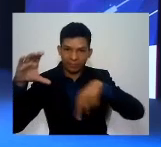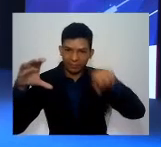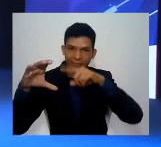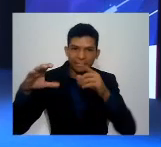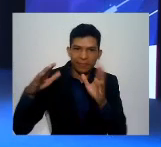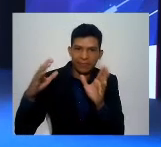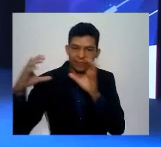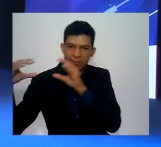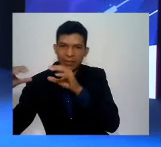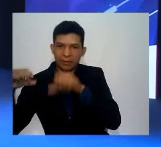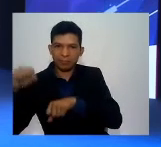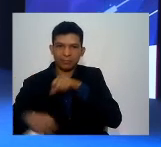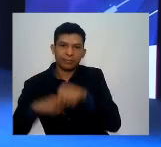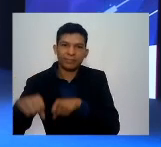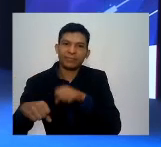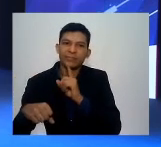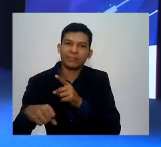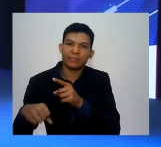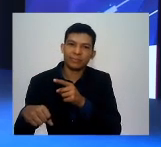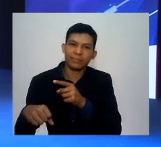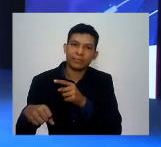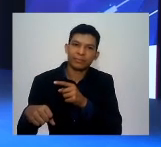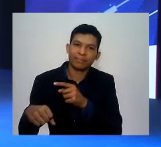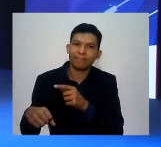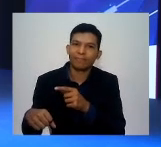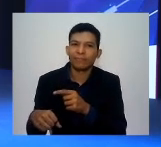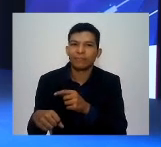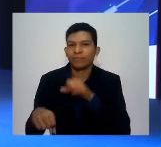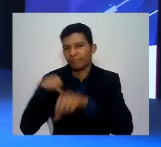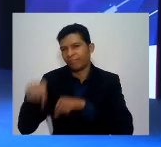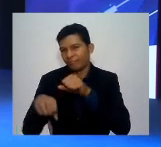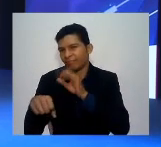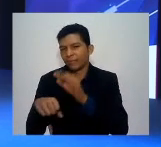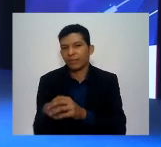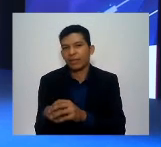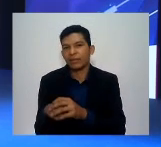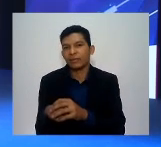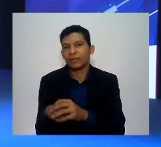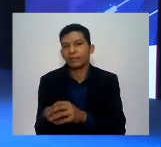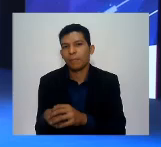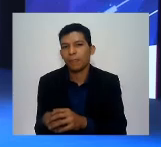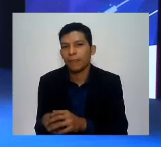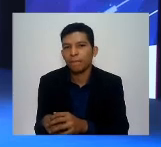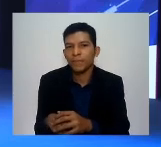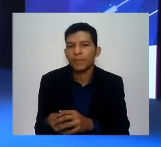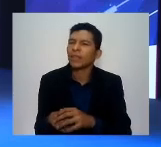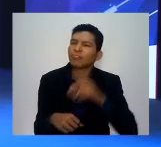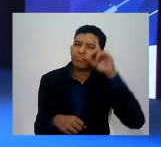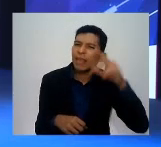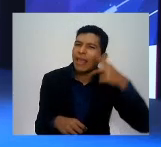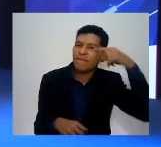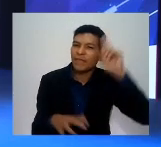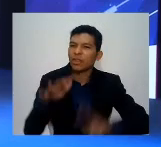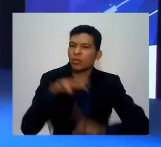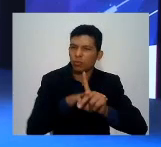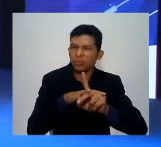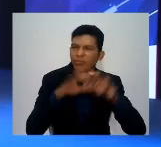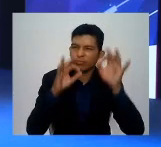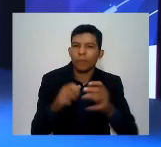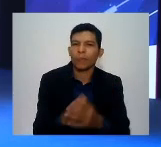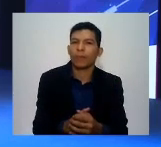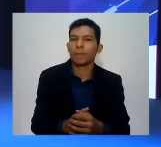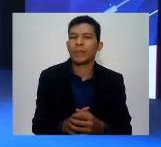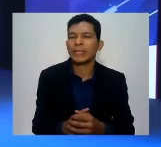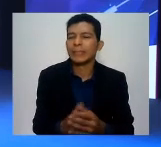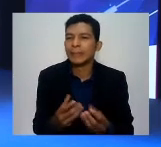al correr luego o al hacer ejercicio luego a una altura baja, ¿listo? A la altura, por ejemplo, al nivel del mar. Y entonces, como vemos en la